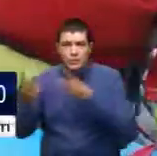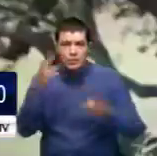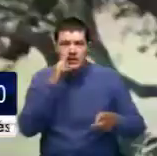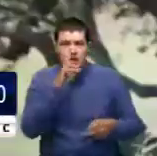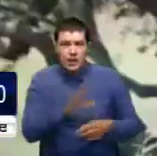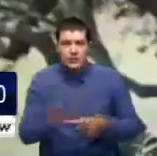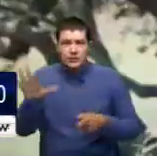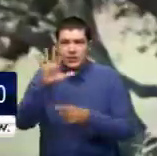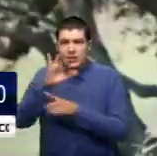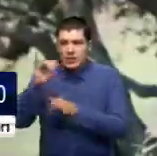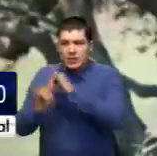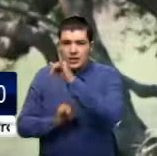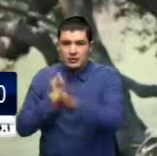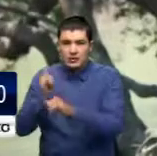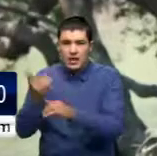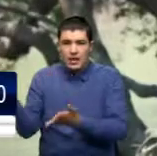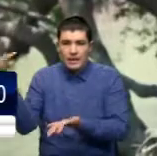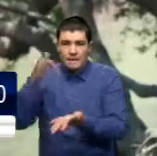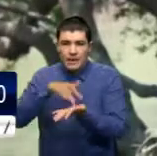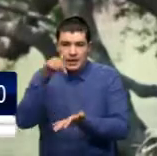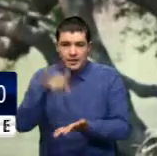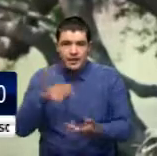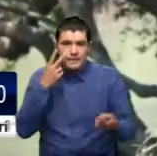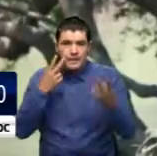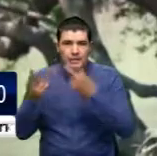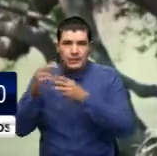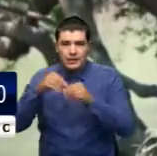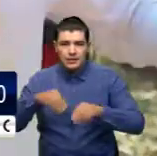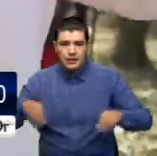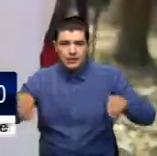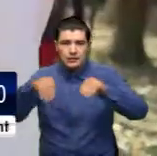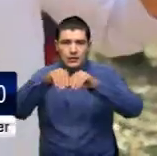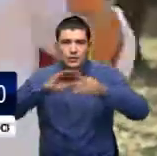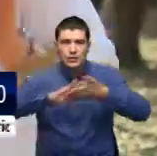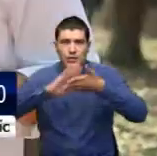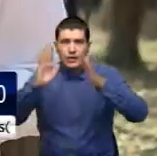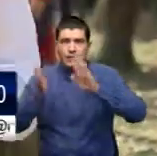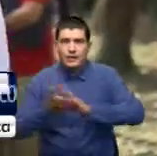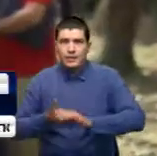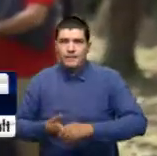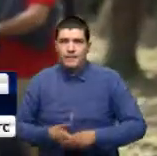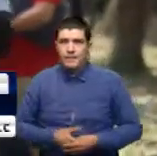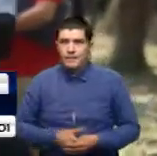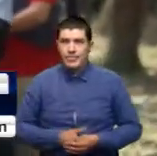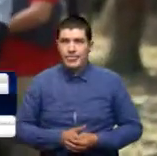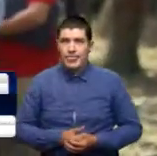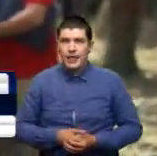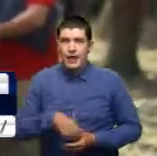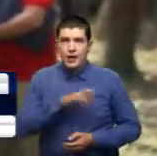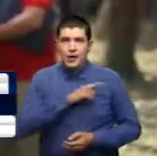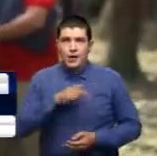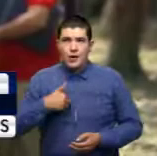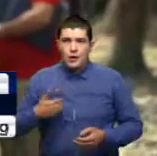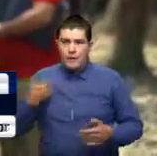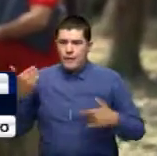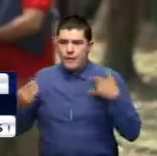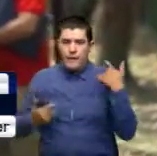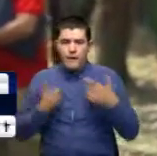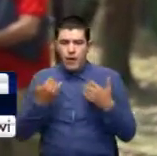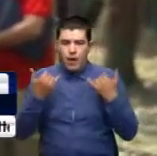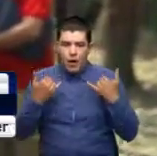como internacionales visiten este territorio de paz. Nos complace decir que hoy les estamos